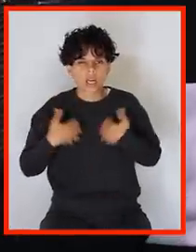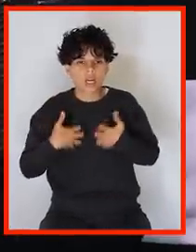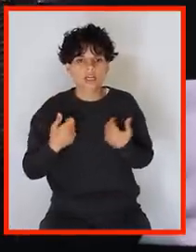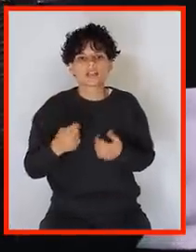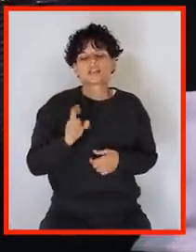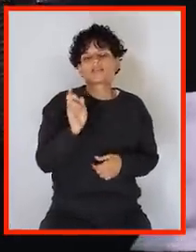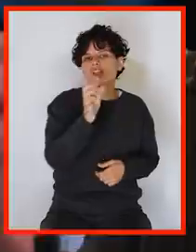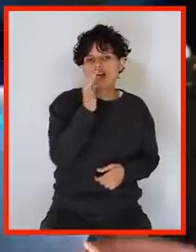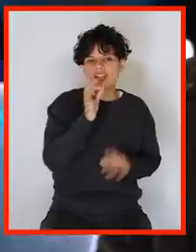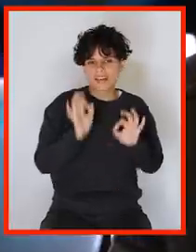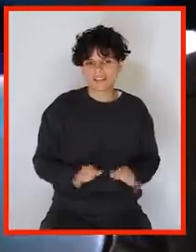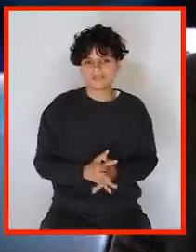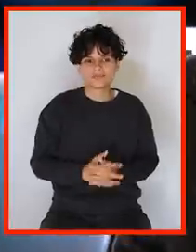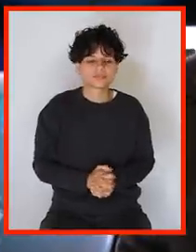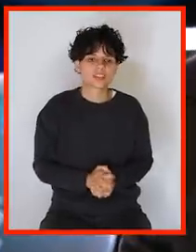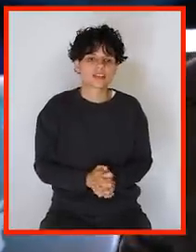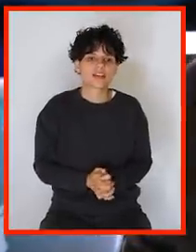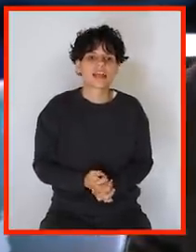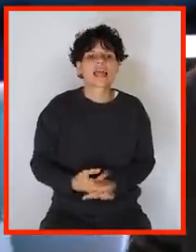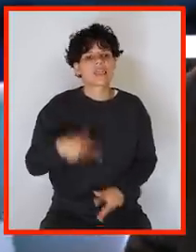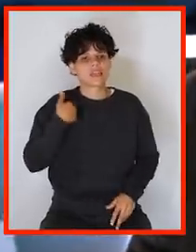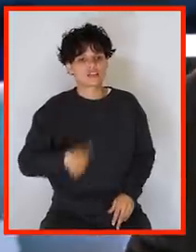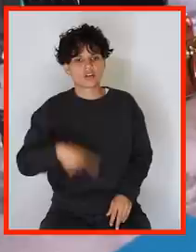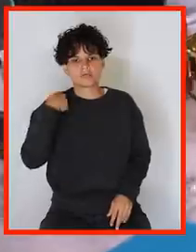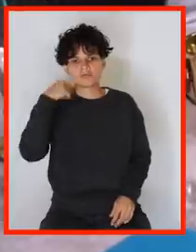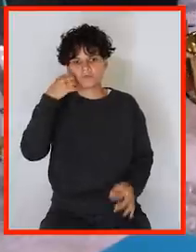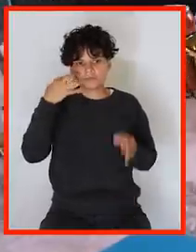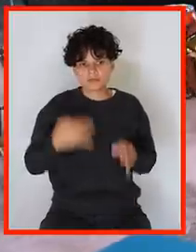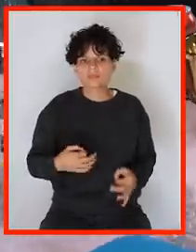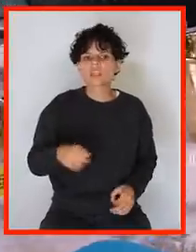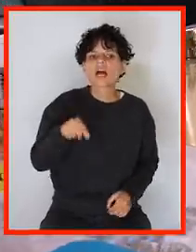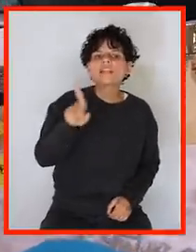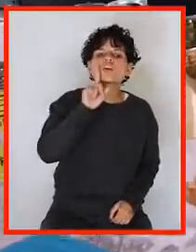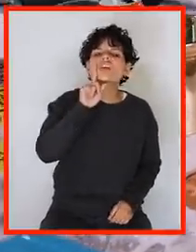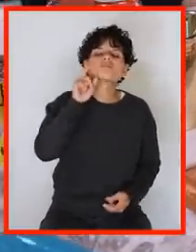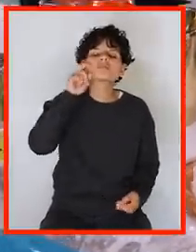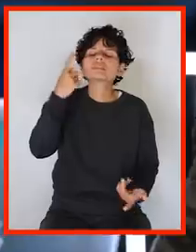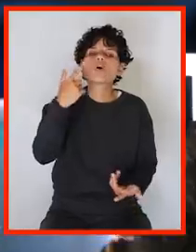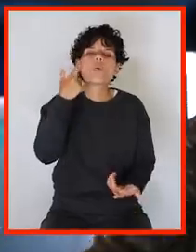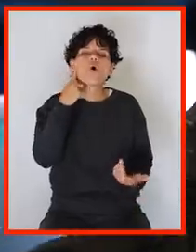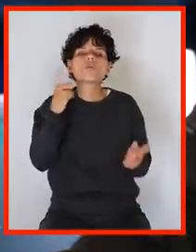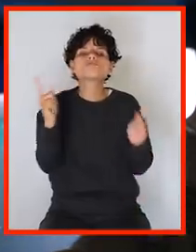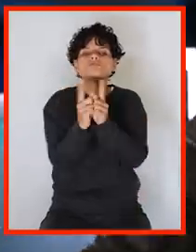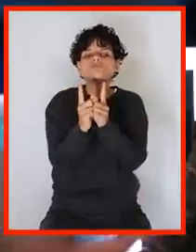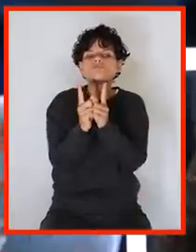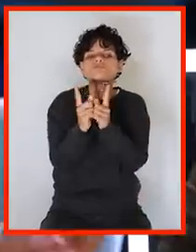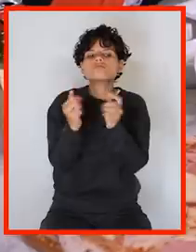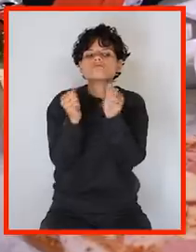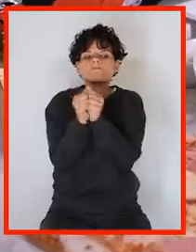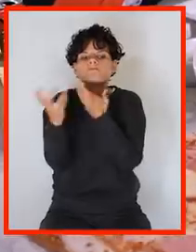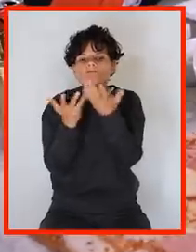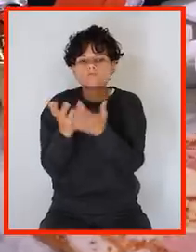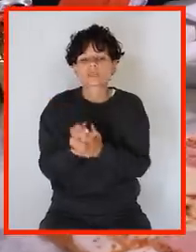nos dijo el nivel. Uno es un bio. ¿Con quién te gustaría hacer una colaboración? ¿Nacional o